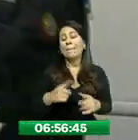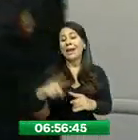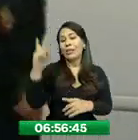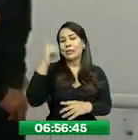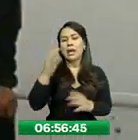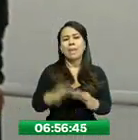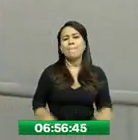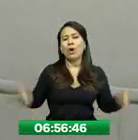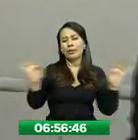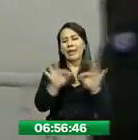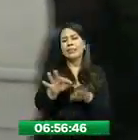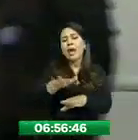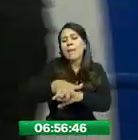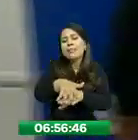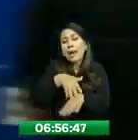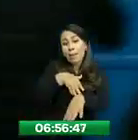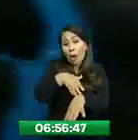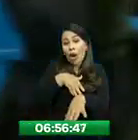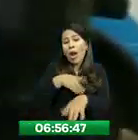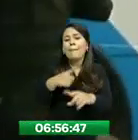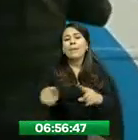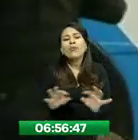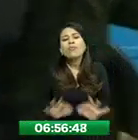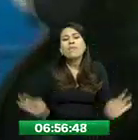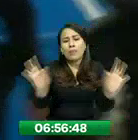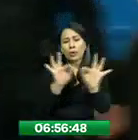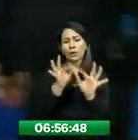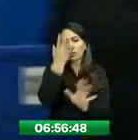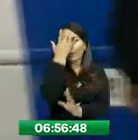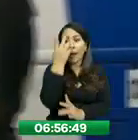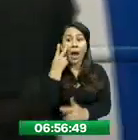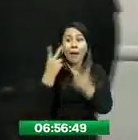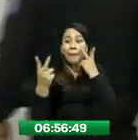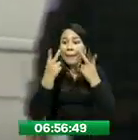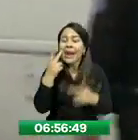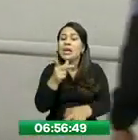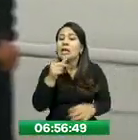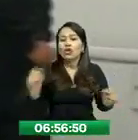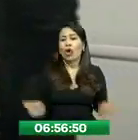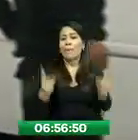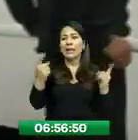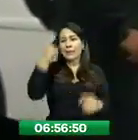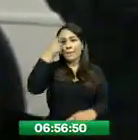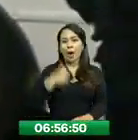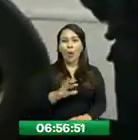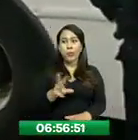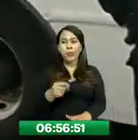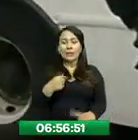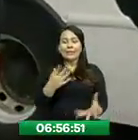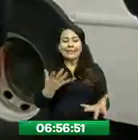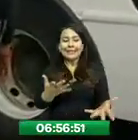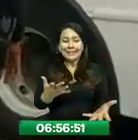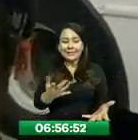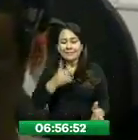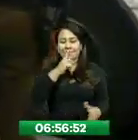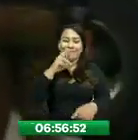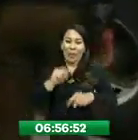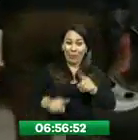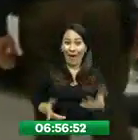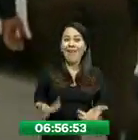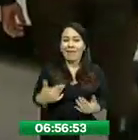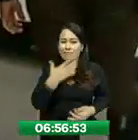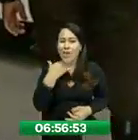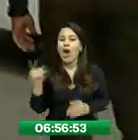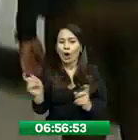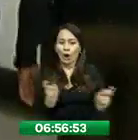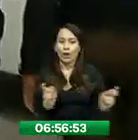gracias. Caballero, buen día. ¿Qué tal le parecen estos operativos? Está bien. ¿Por qué razón? Para